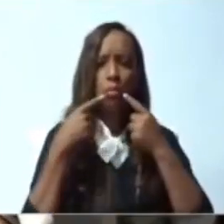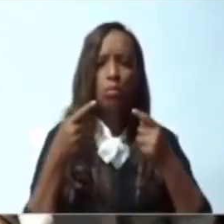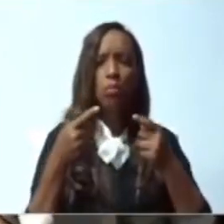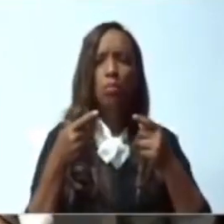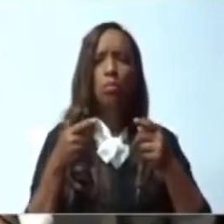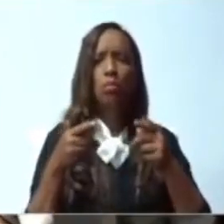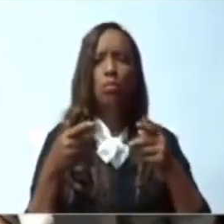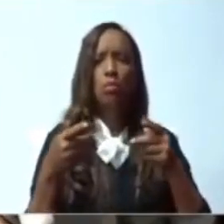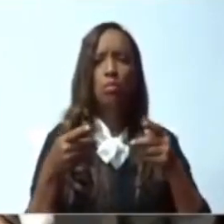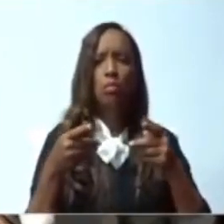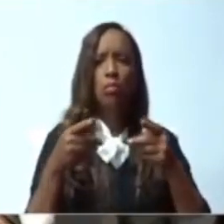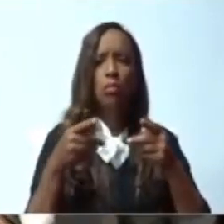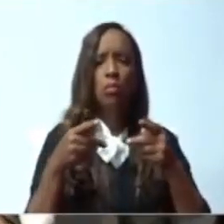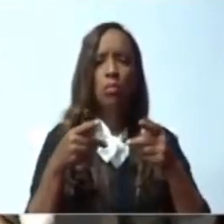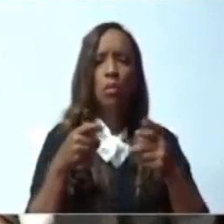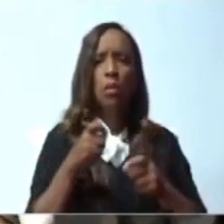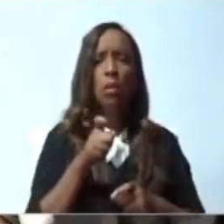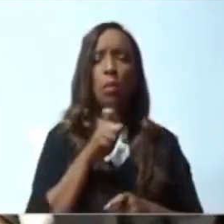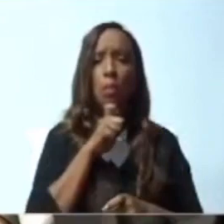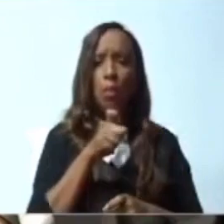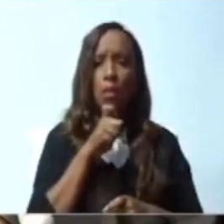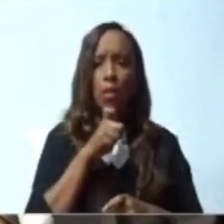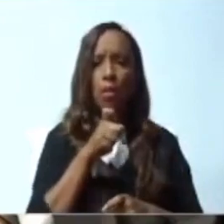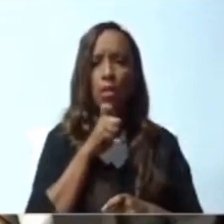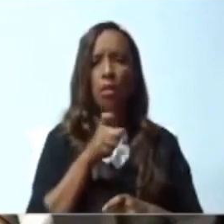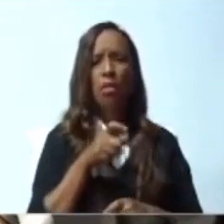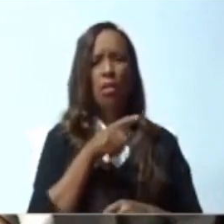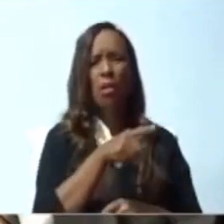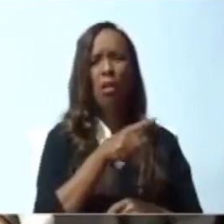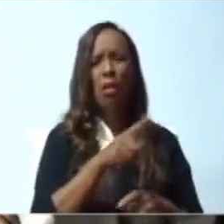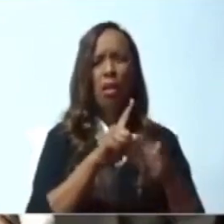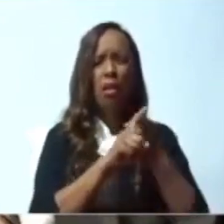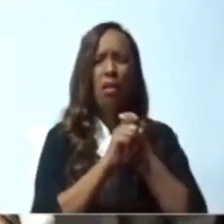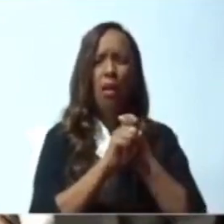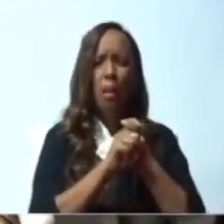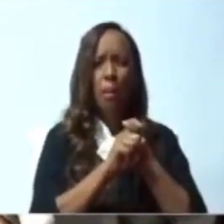Danneri Arias, hermano y amigo. Bien.